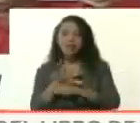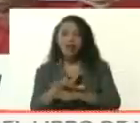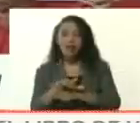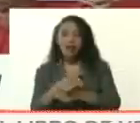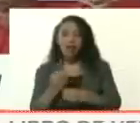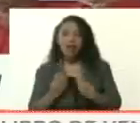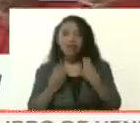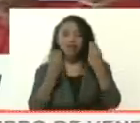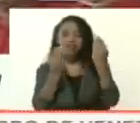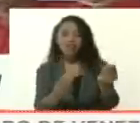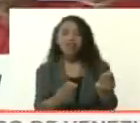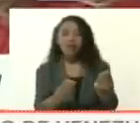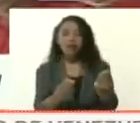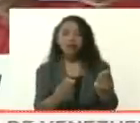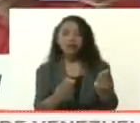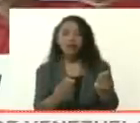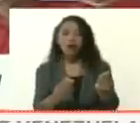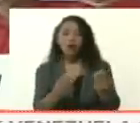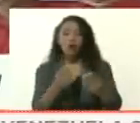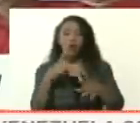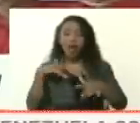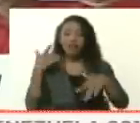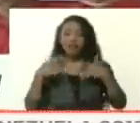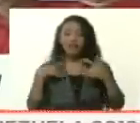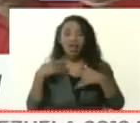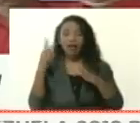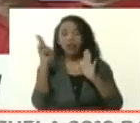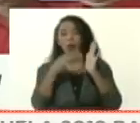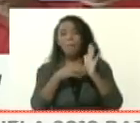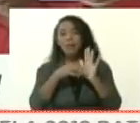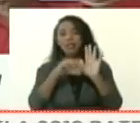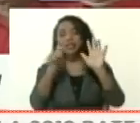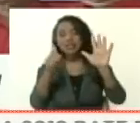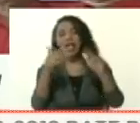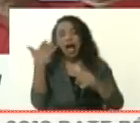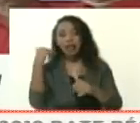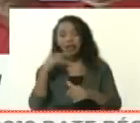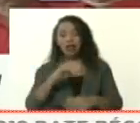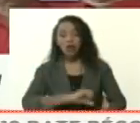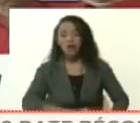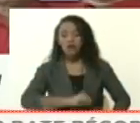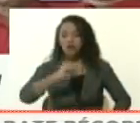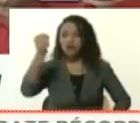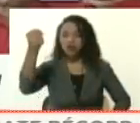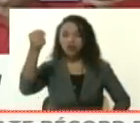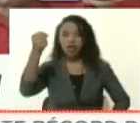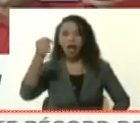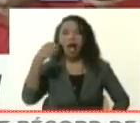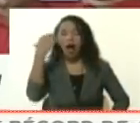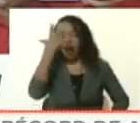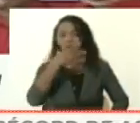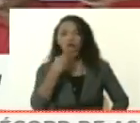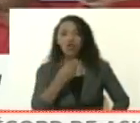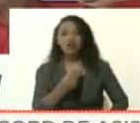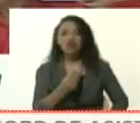inclusive un hermoso acto, creo que eso fue en el 2006, el sable del libertador a la juventud.